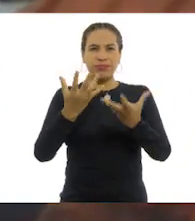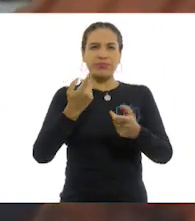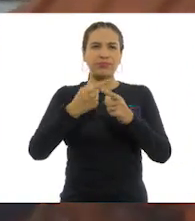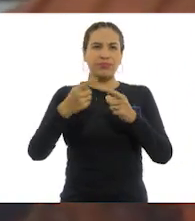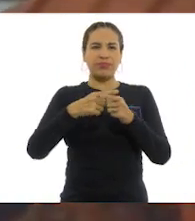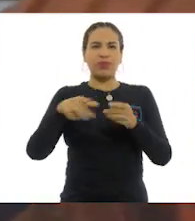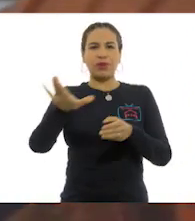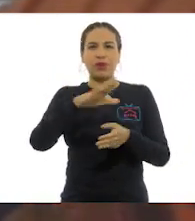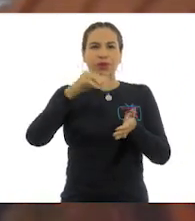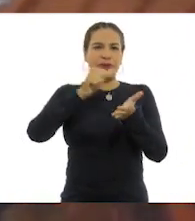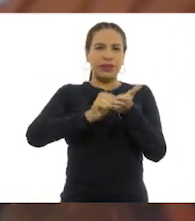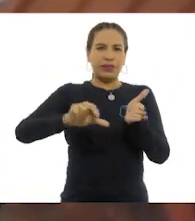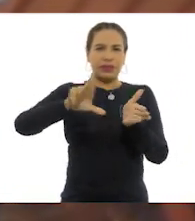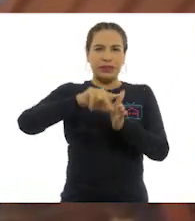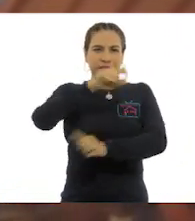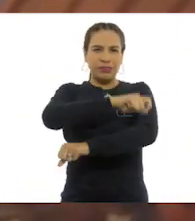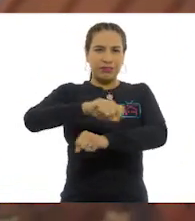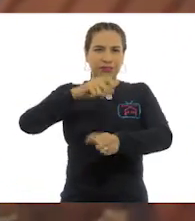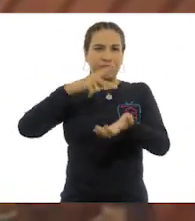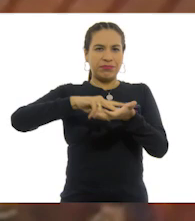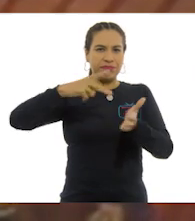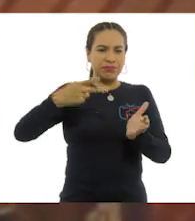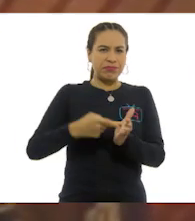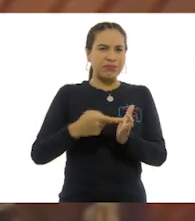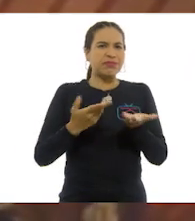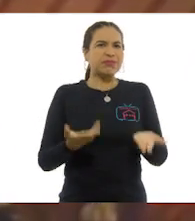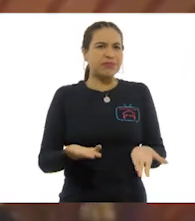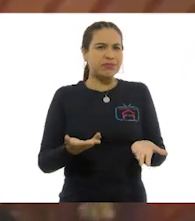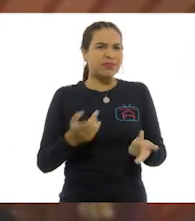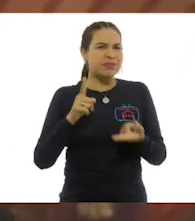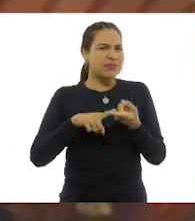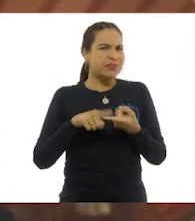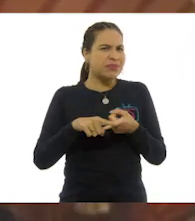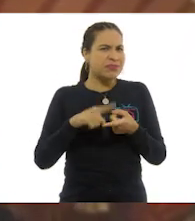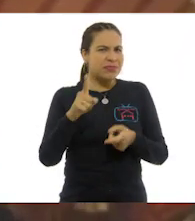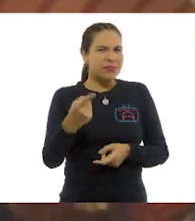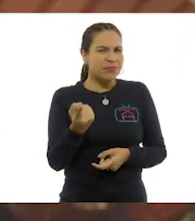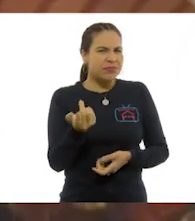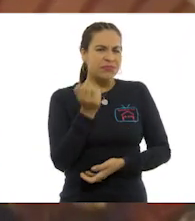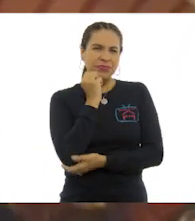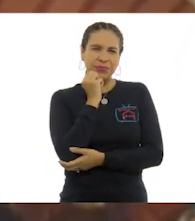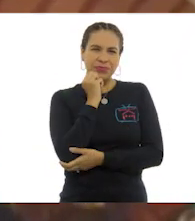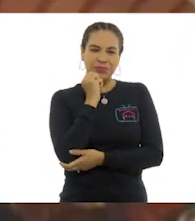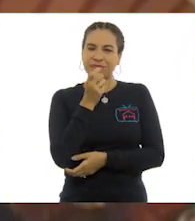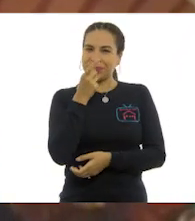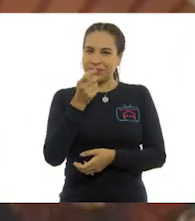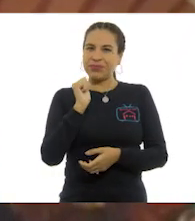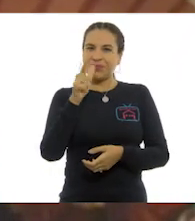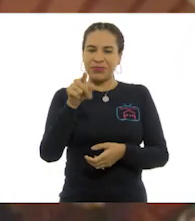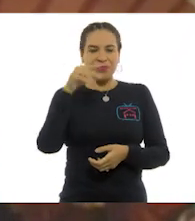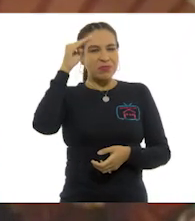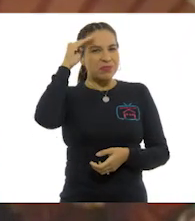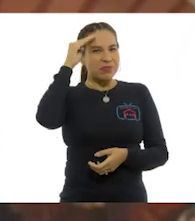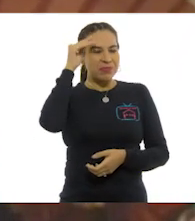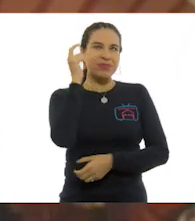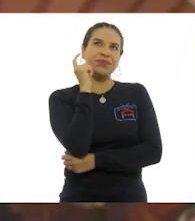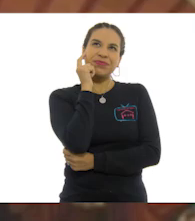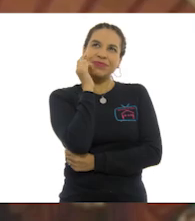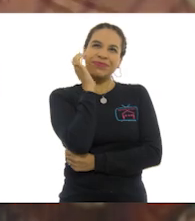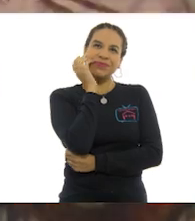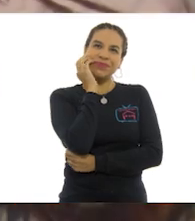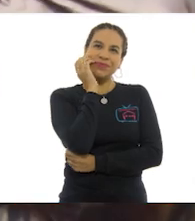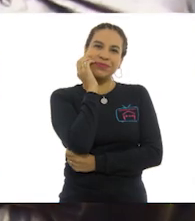urbanista, arquitecto e ingeniero, ¿a quién creen que me refiero? Les doy un ratito para que lo piensen.